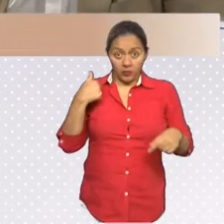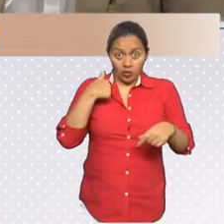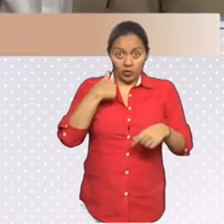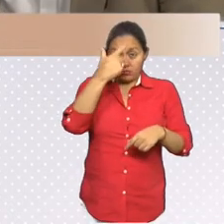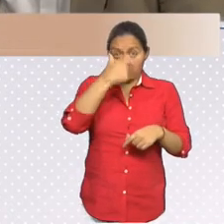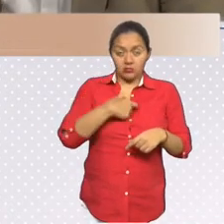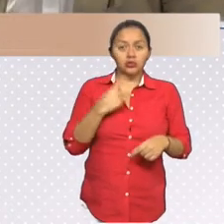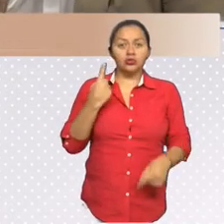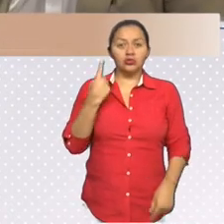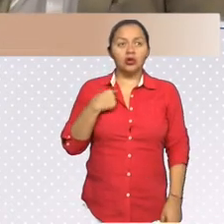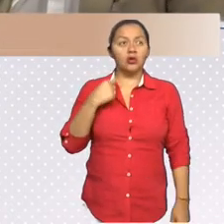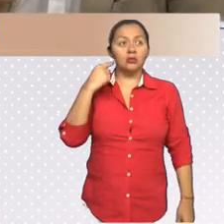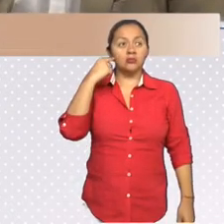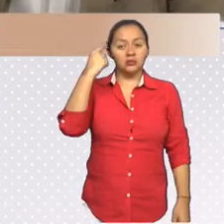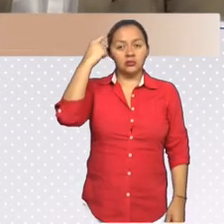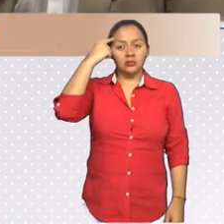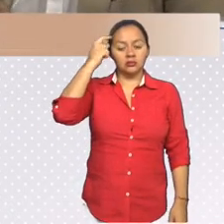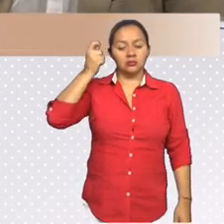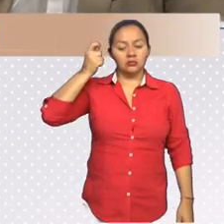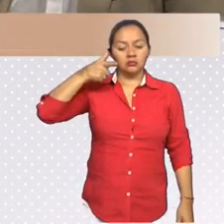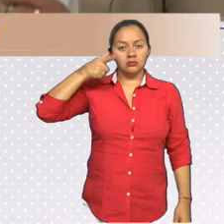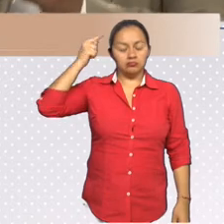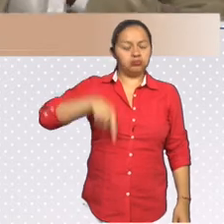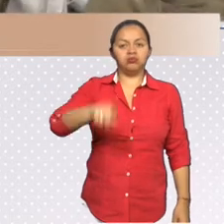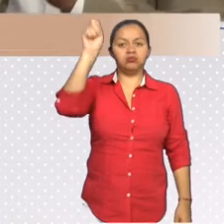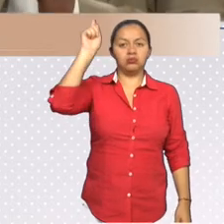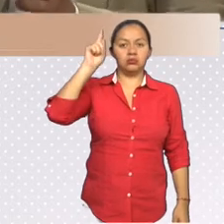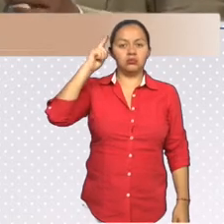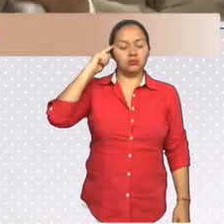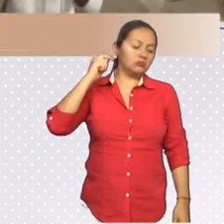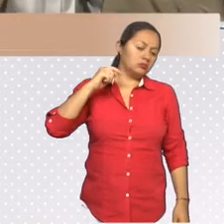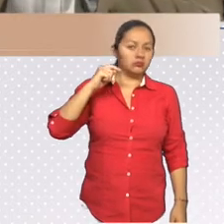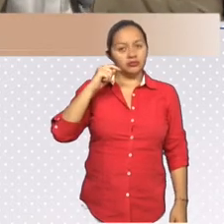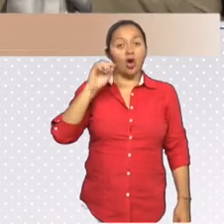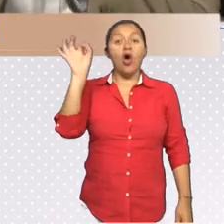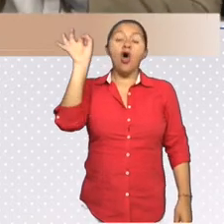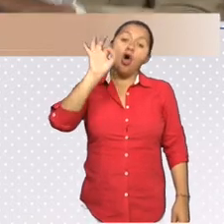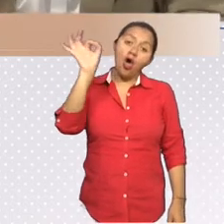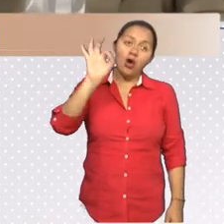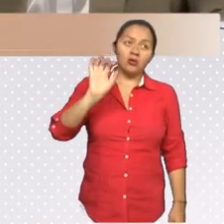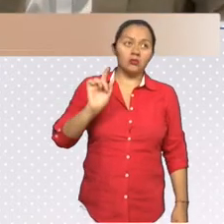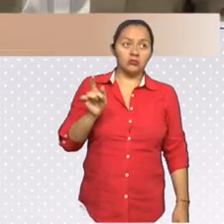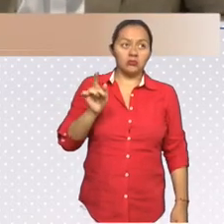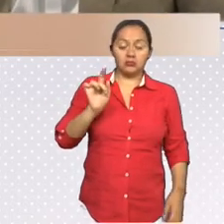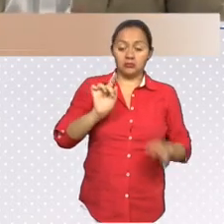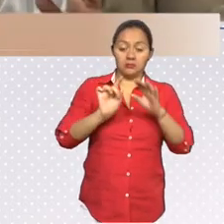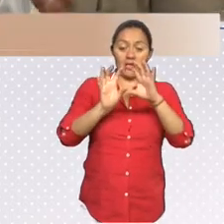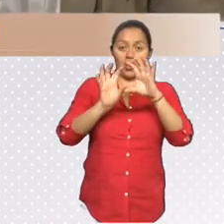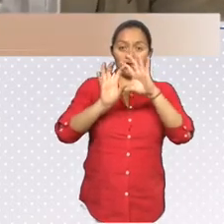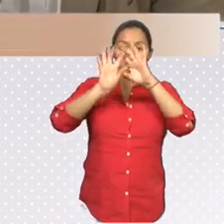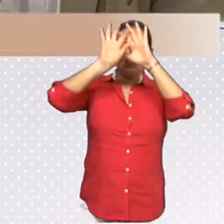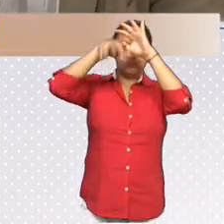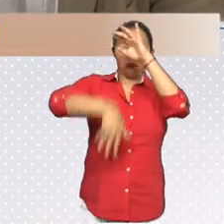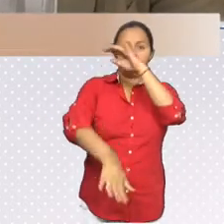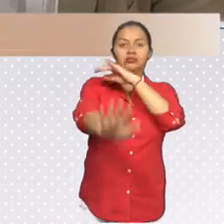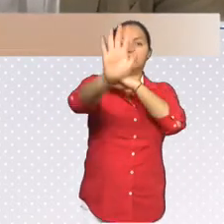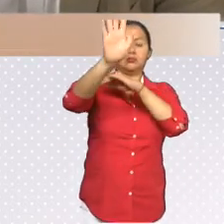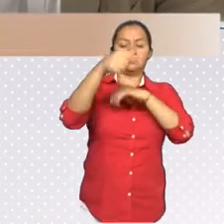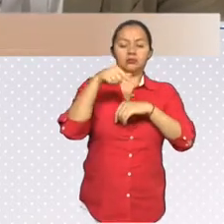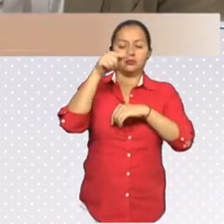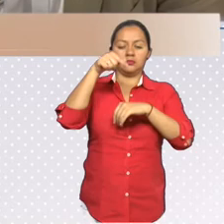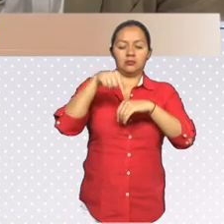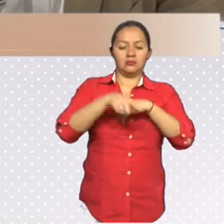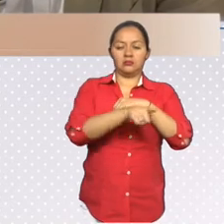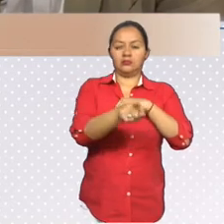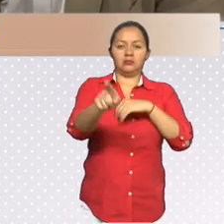con una orden que le den al cerebro, ellos mueven su cabecita y golpean un aparatito que resbala una pelota, y ellos tienen que saber a